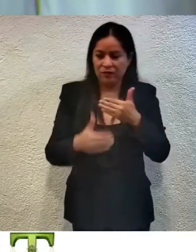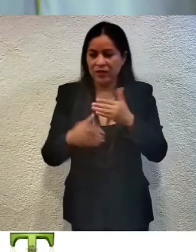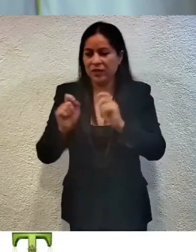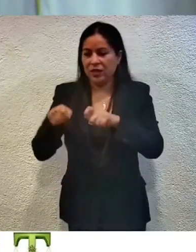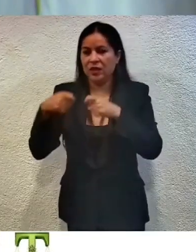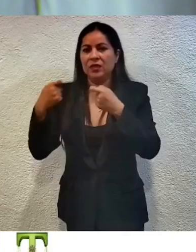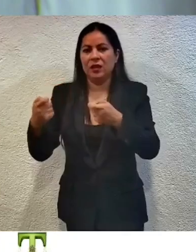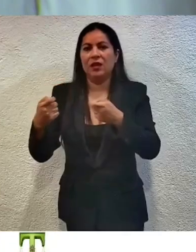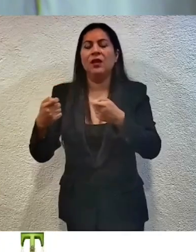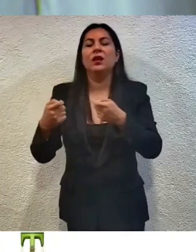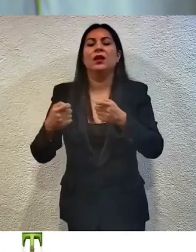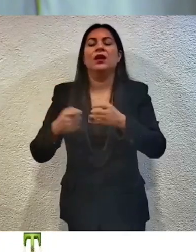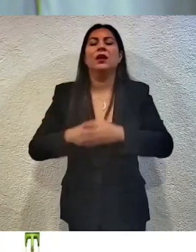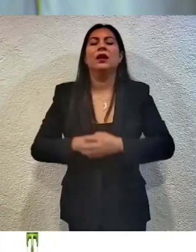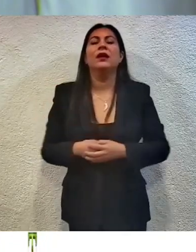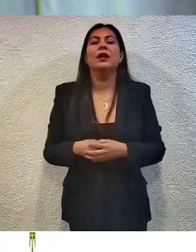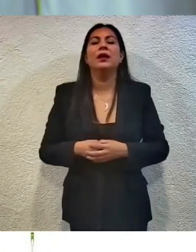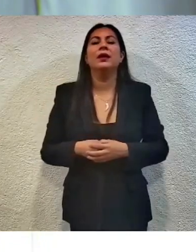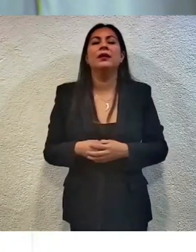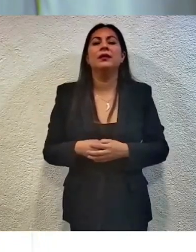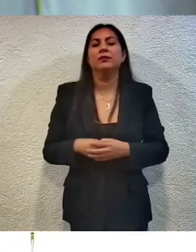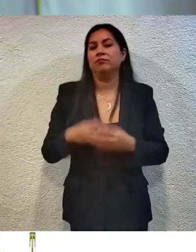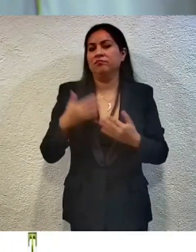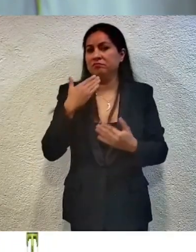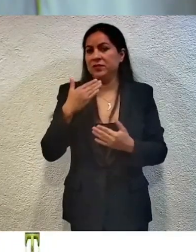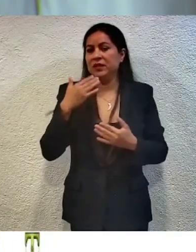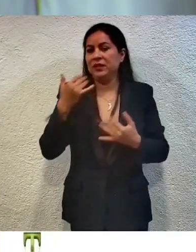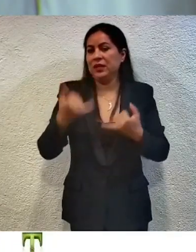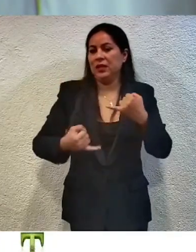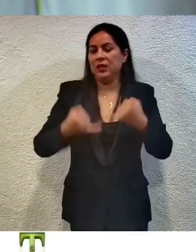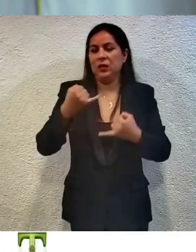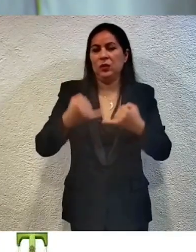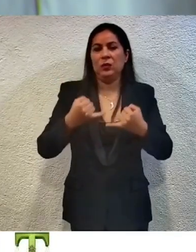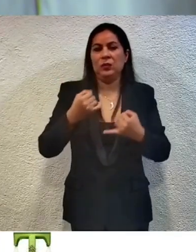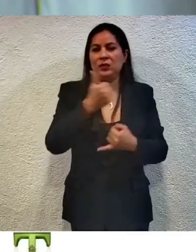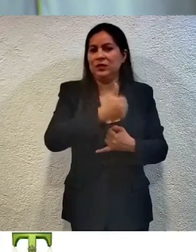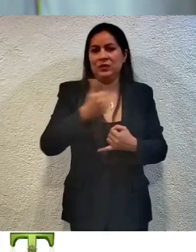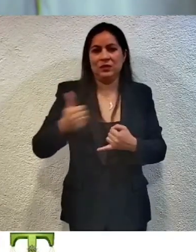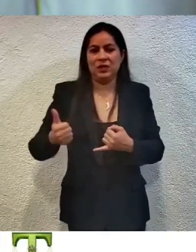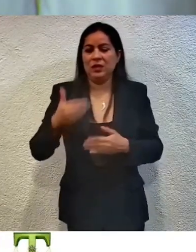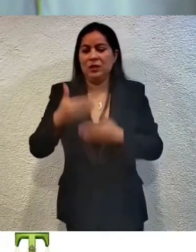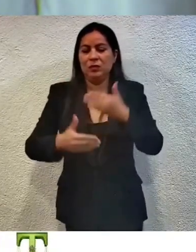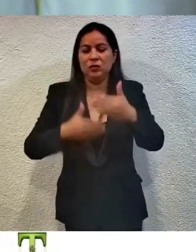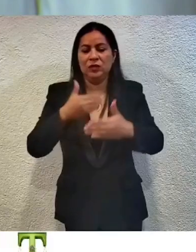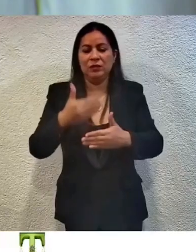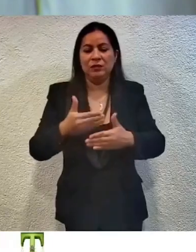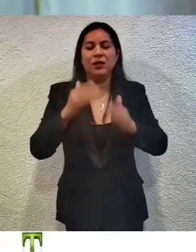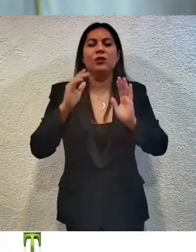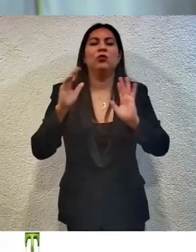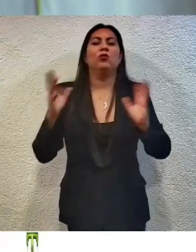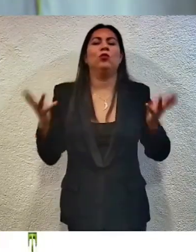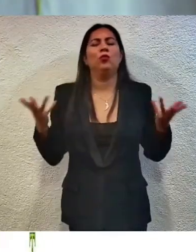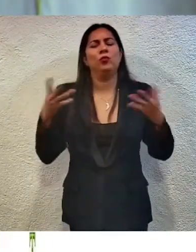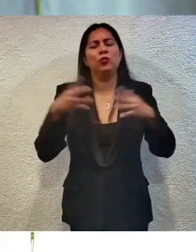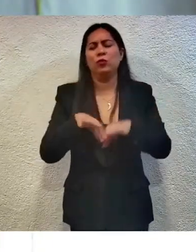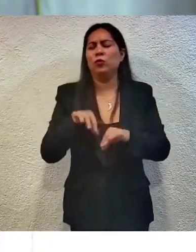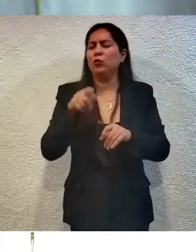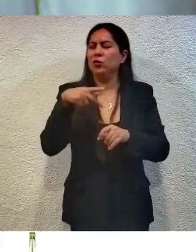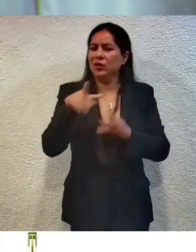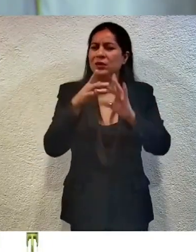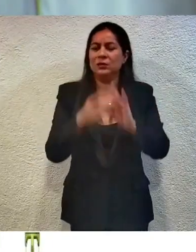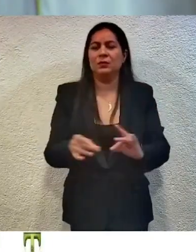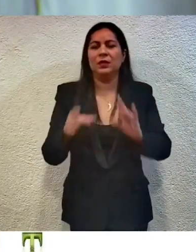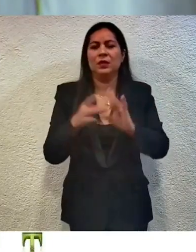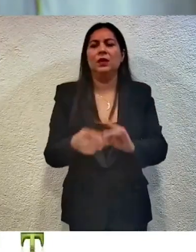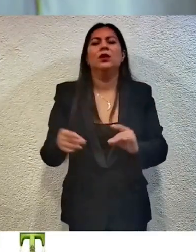designación en plenitud de jurisdicción. Es decir, el procedimiento con todo lo que ustedes han dicho,